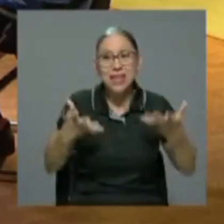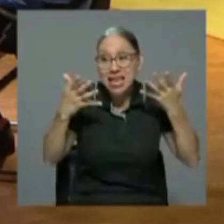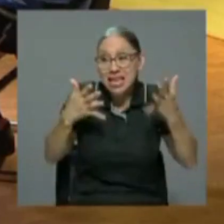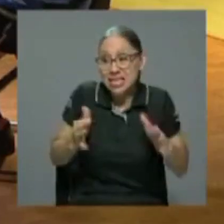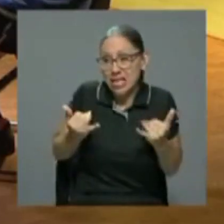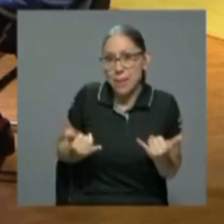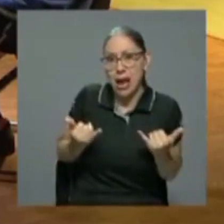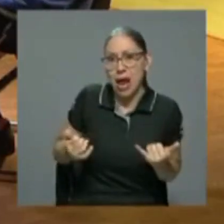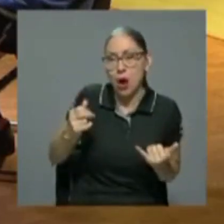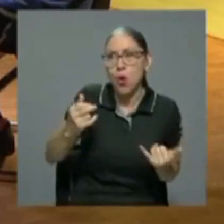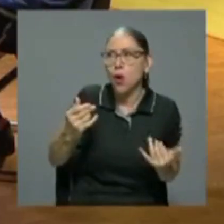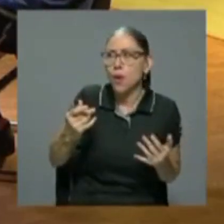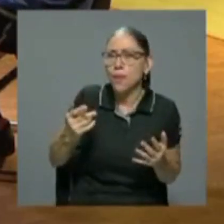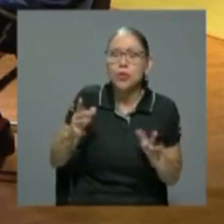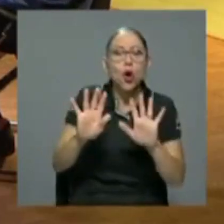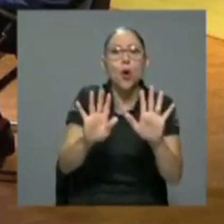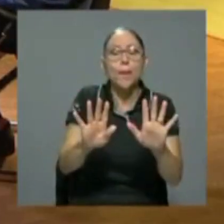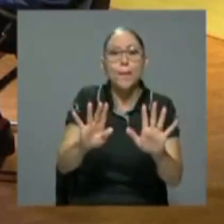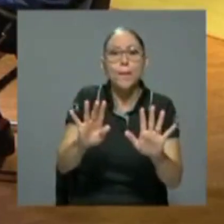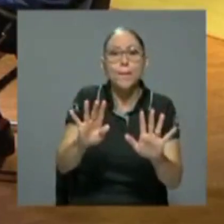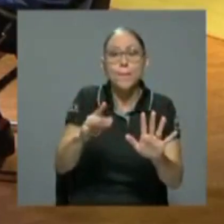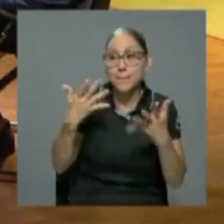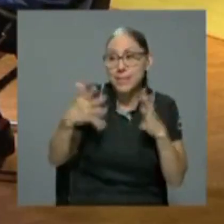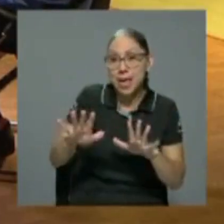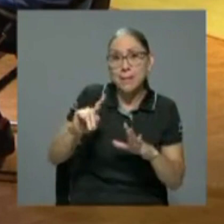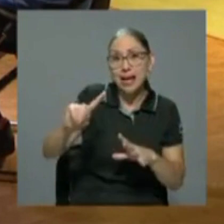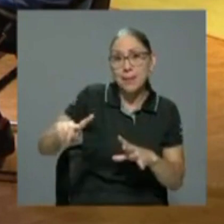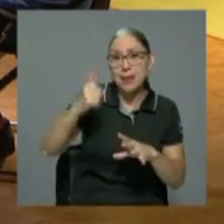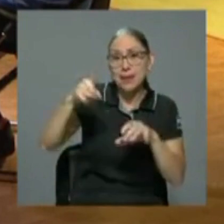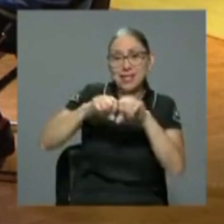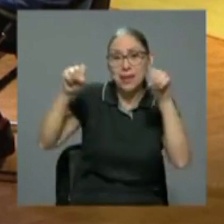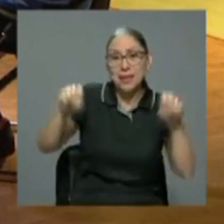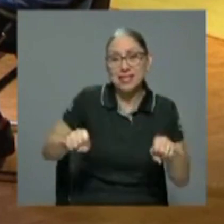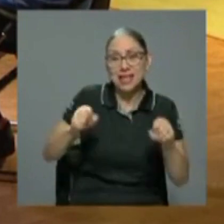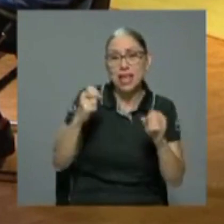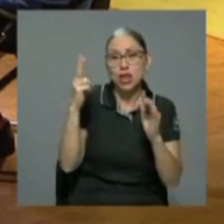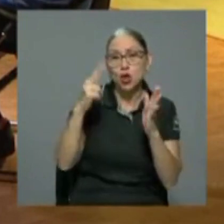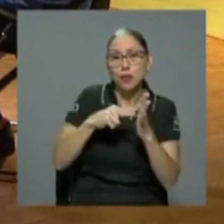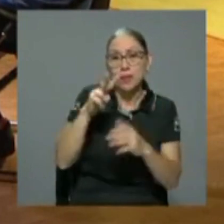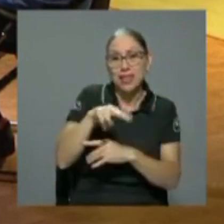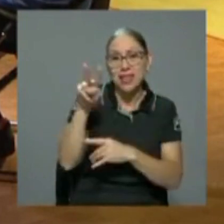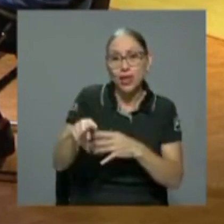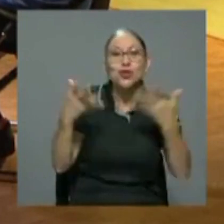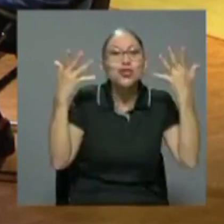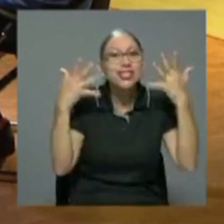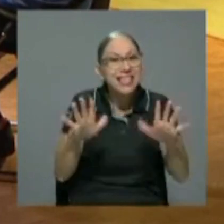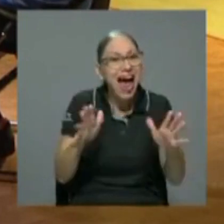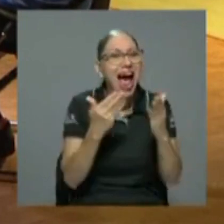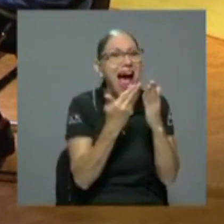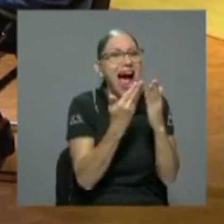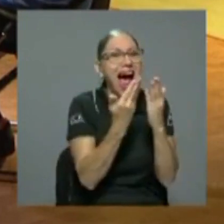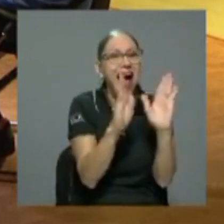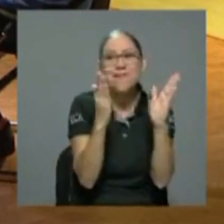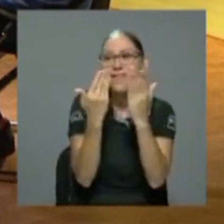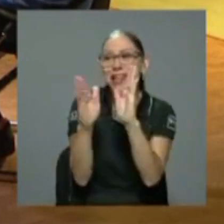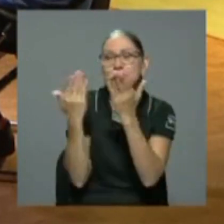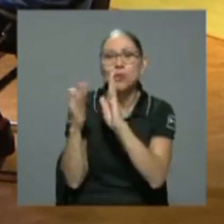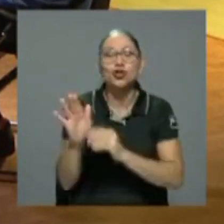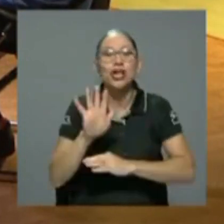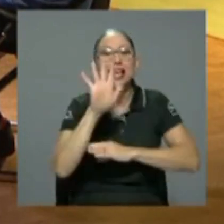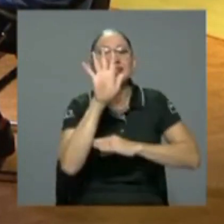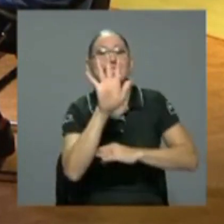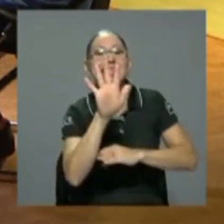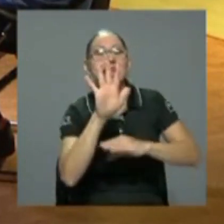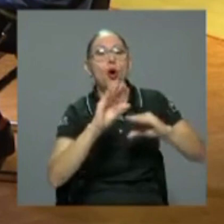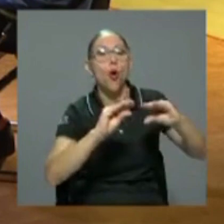semestre, más bien para el primer semestre de 2022, abrimos ya 5 mañanas y